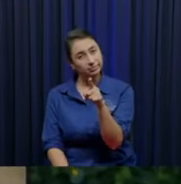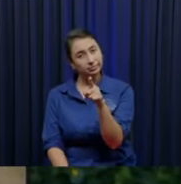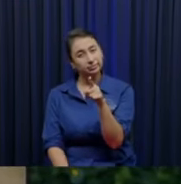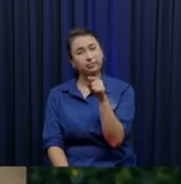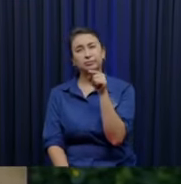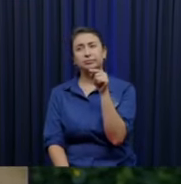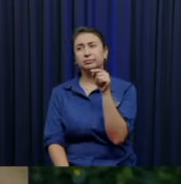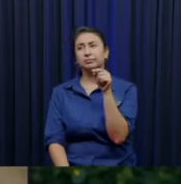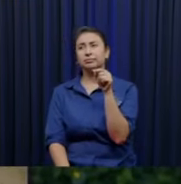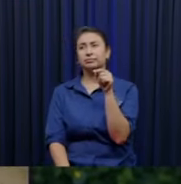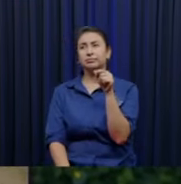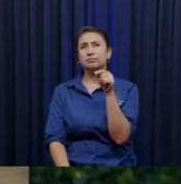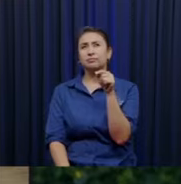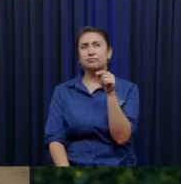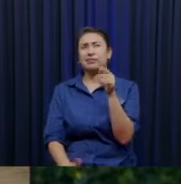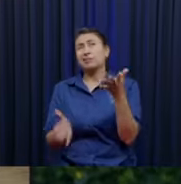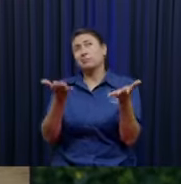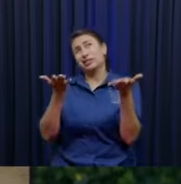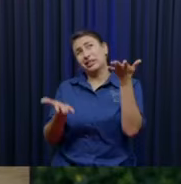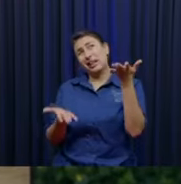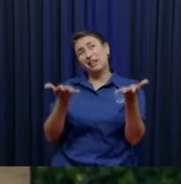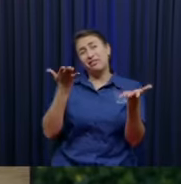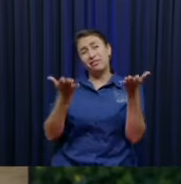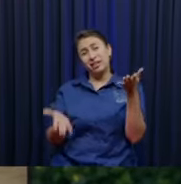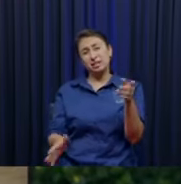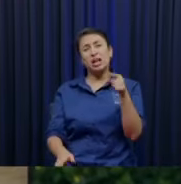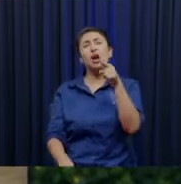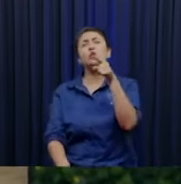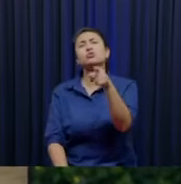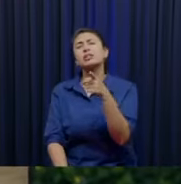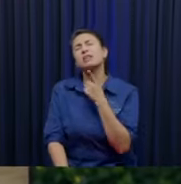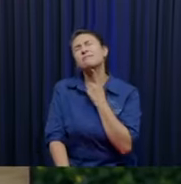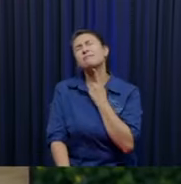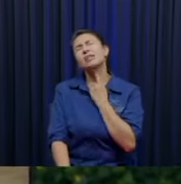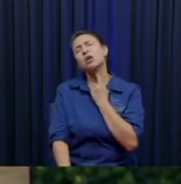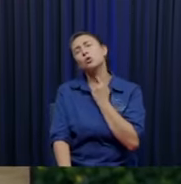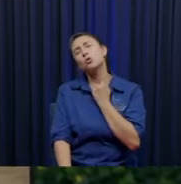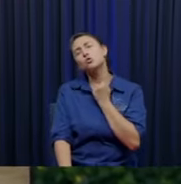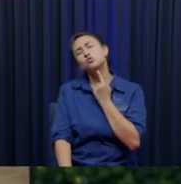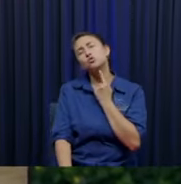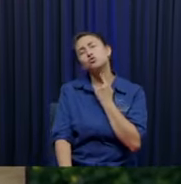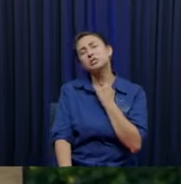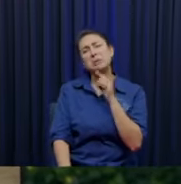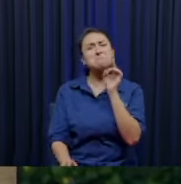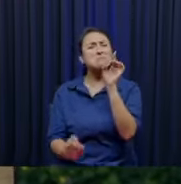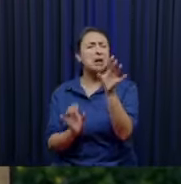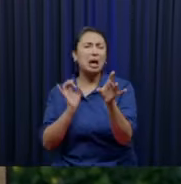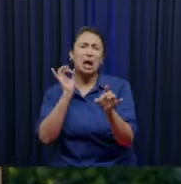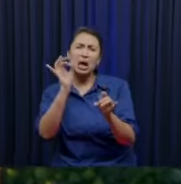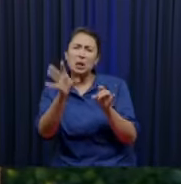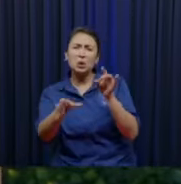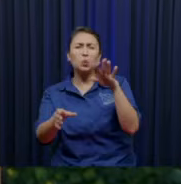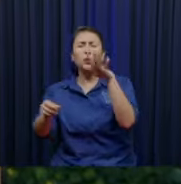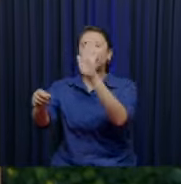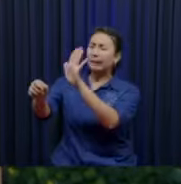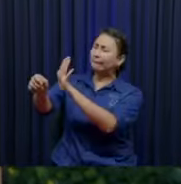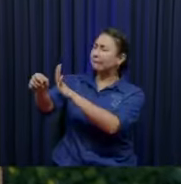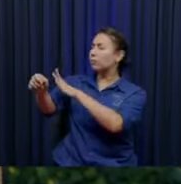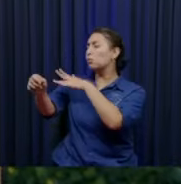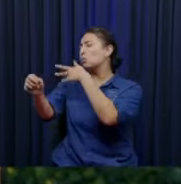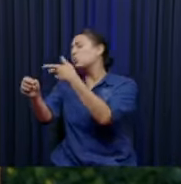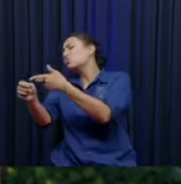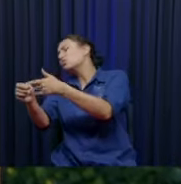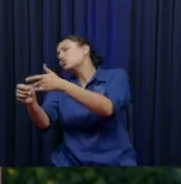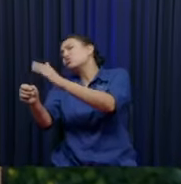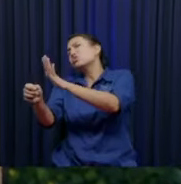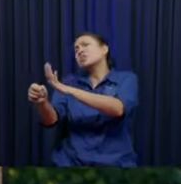pero sí de algo que le impacta en el corazón a uno y que de alguna manera como que lo sube de nivel y lo sube